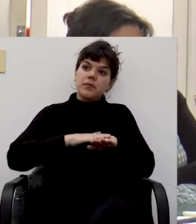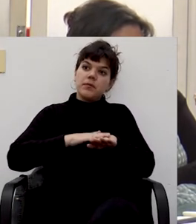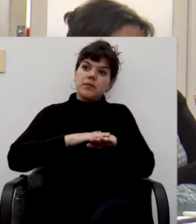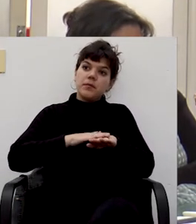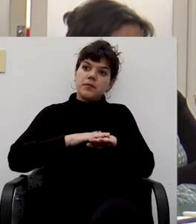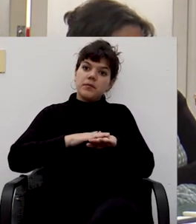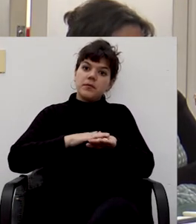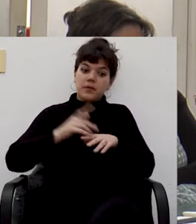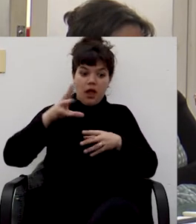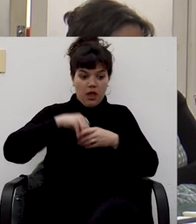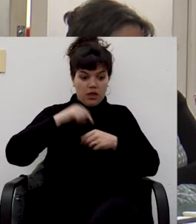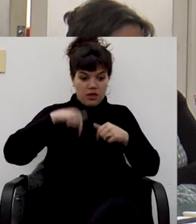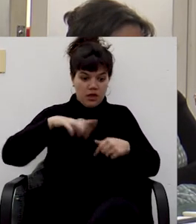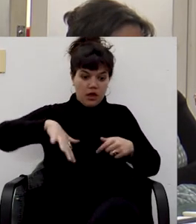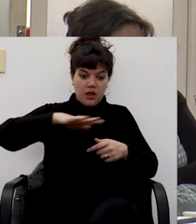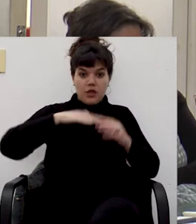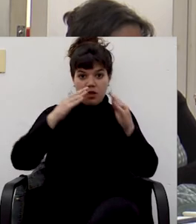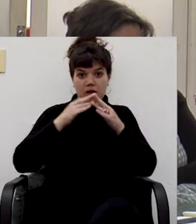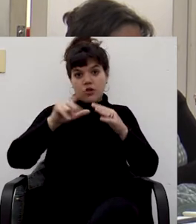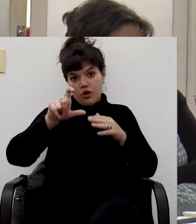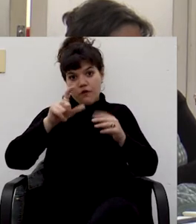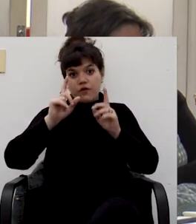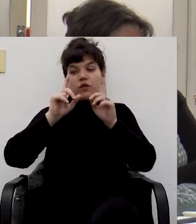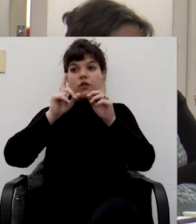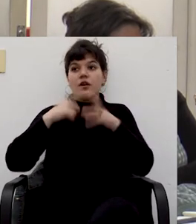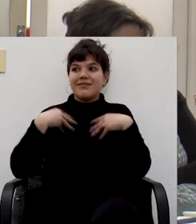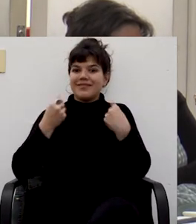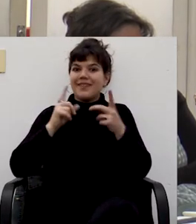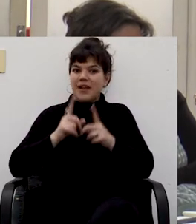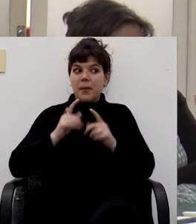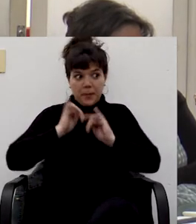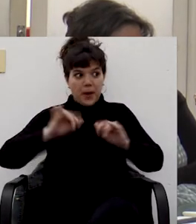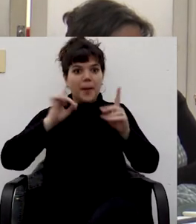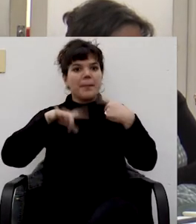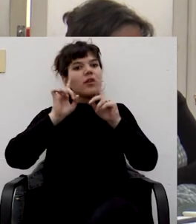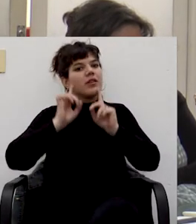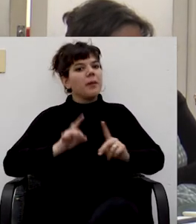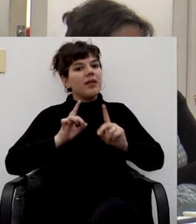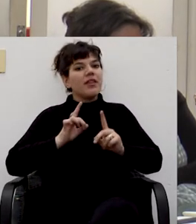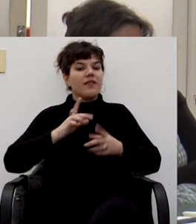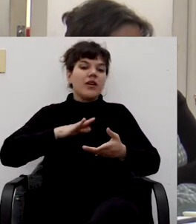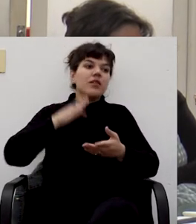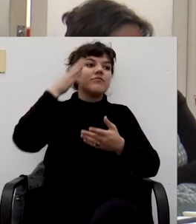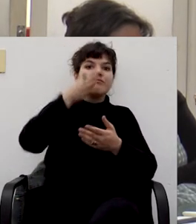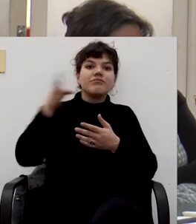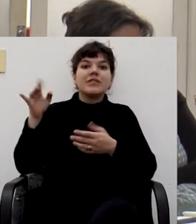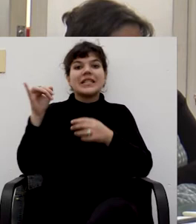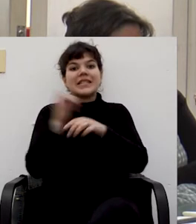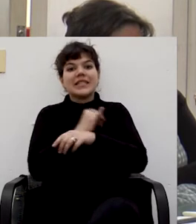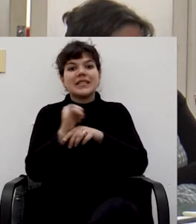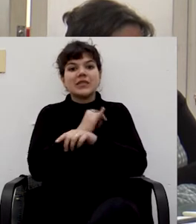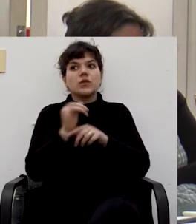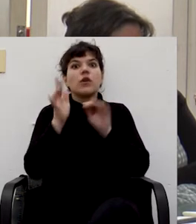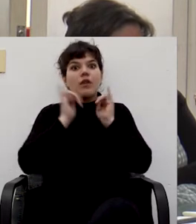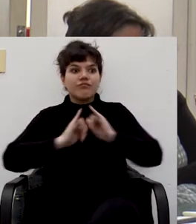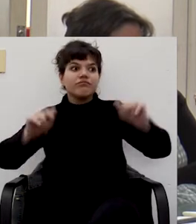corresponsabilidad al interior de los hogares, sensibilizar en eso y promoverlo, pero también la corresponsabilidad que tienen las instituciones en esto,